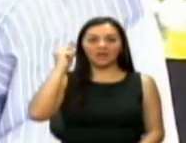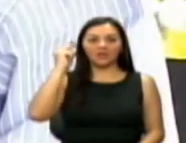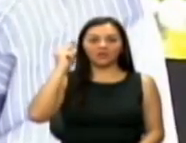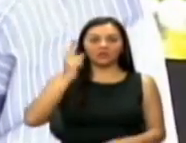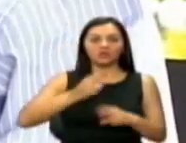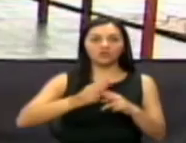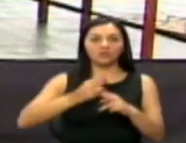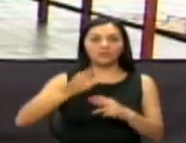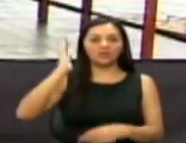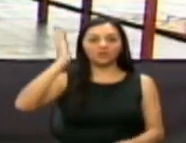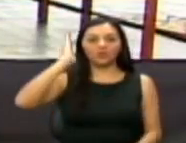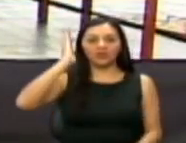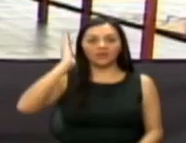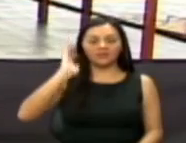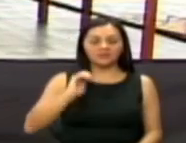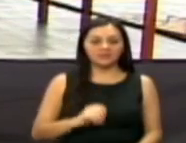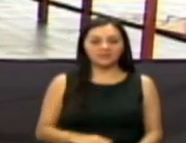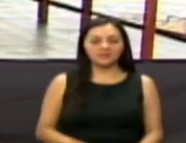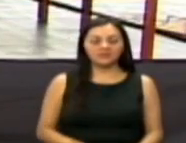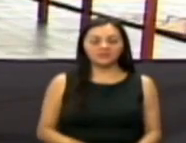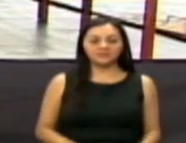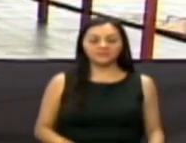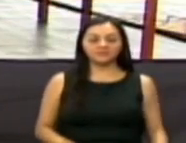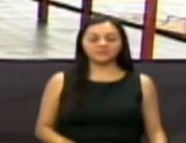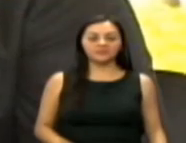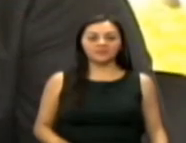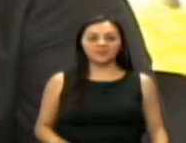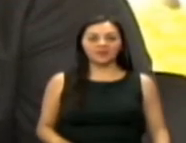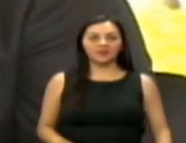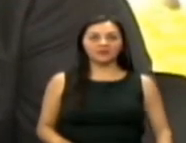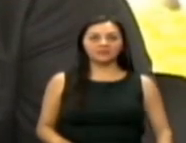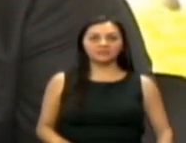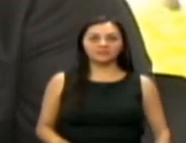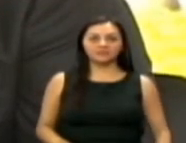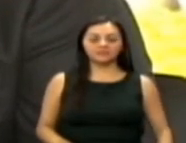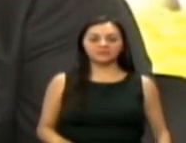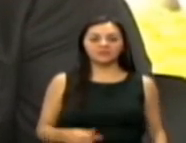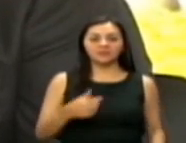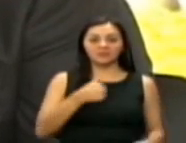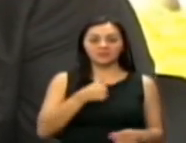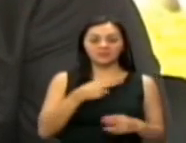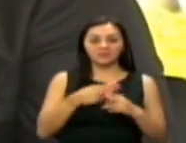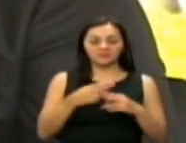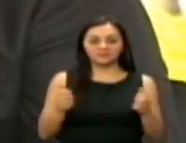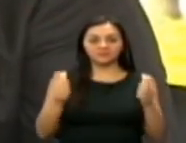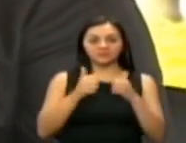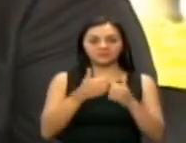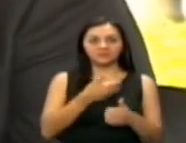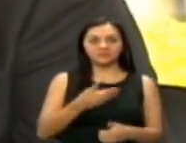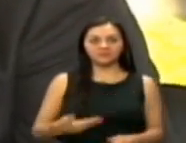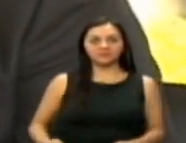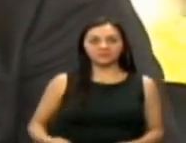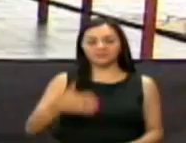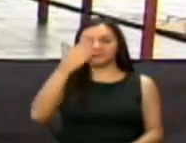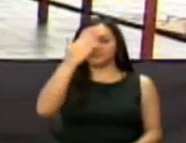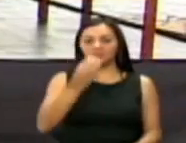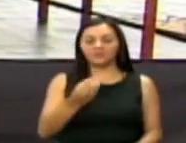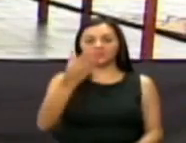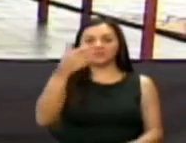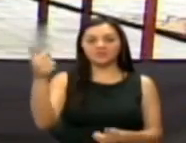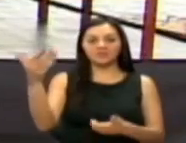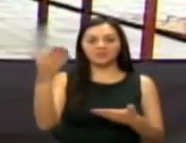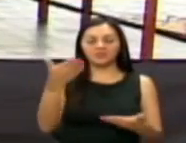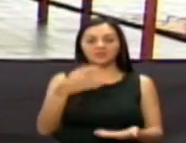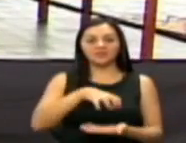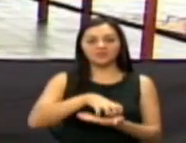esta mañana, conjuntamente conmigo en representación de TVN Canal, estaremos dialogando con el señor presidente de la República. Señor presidente, muy buenos días y bienvenido a la provincia